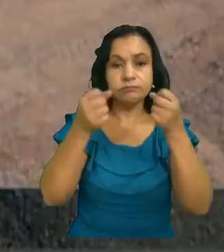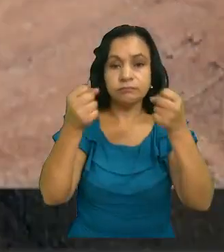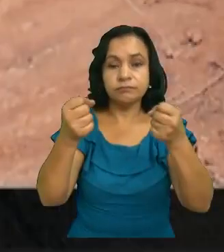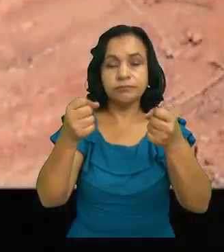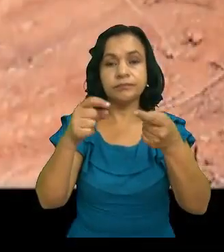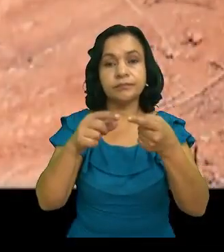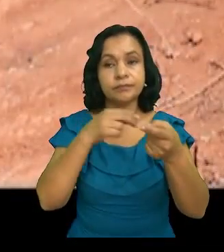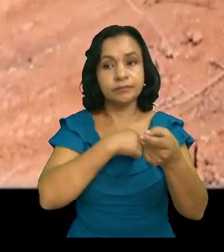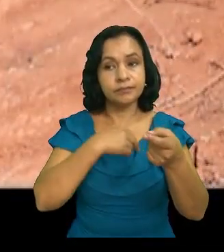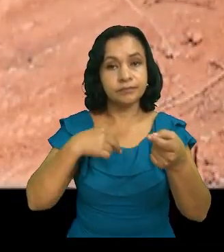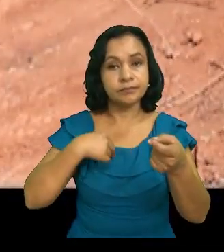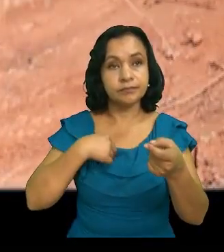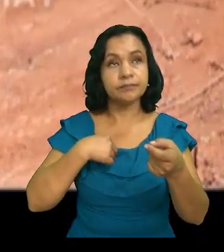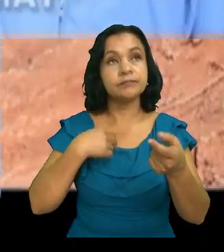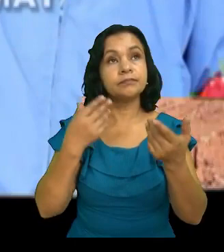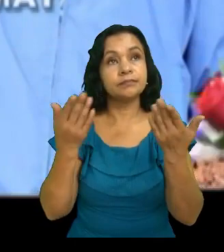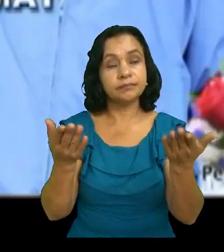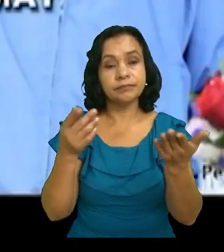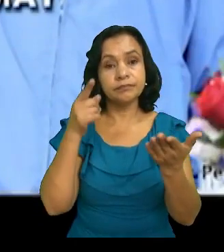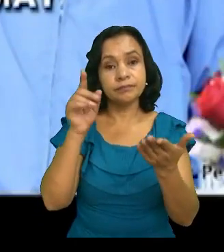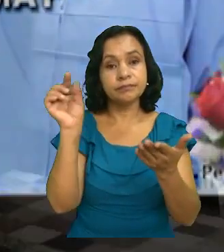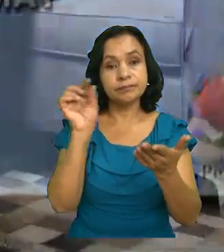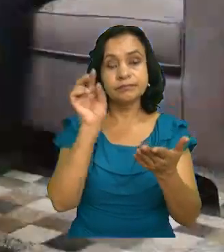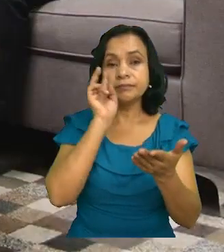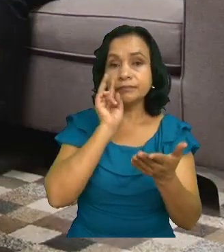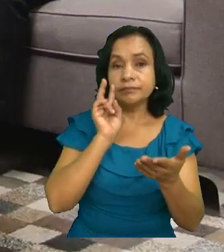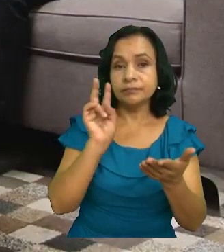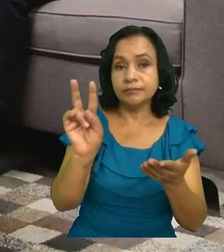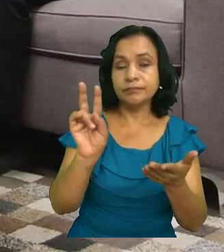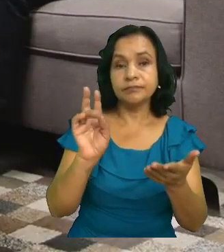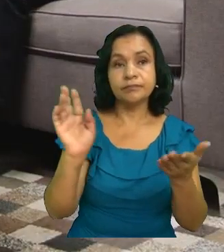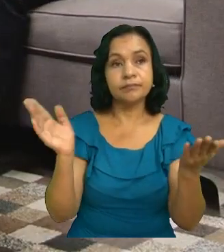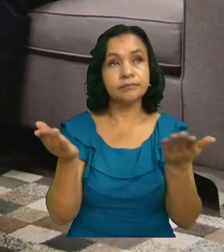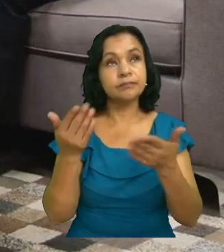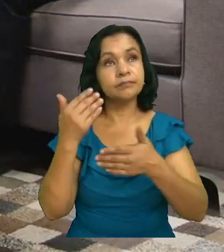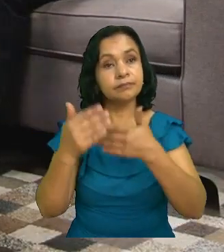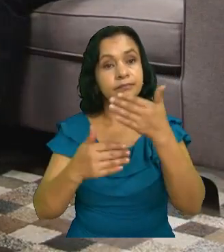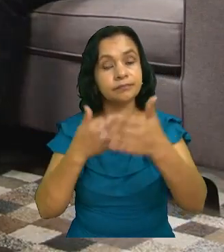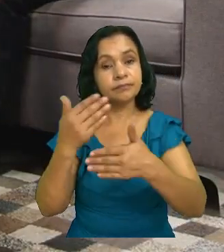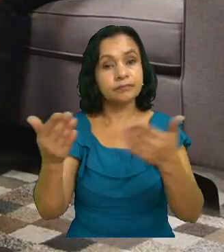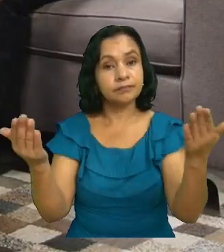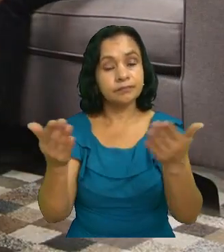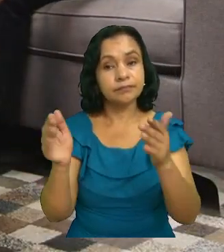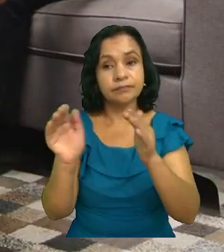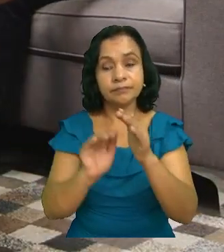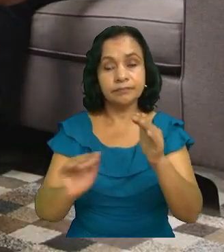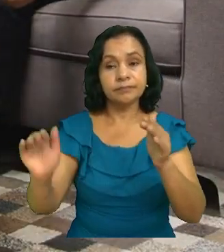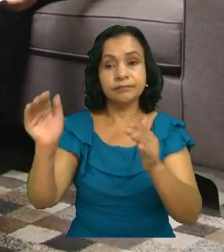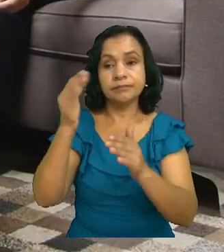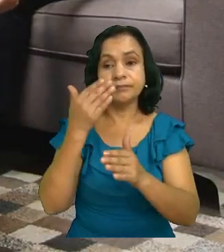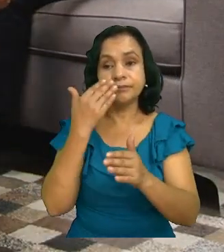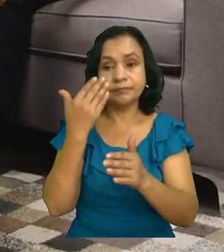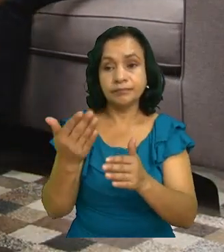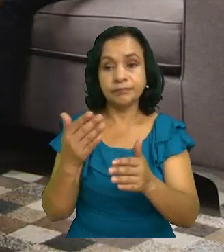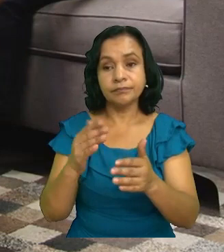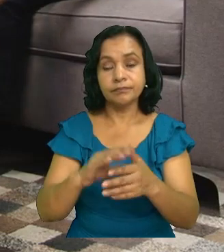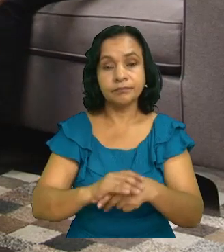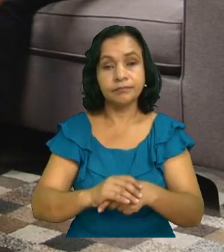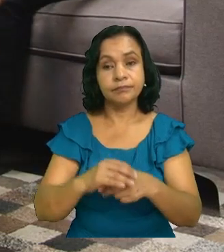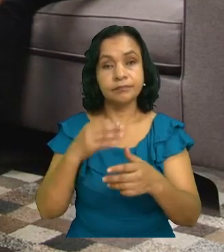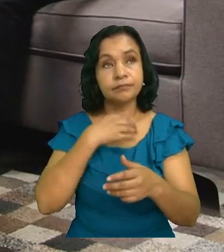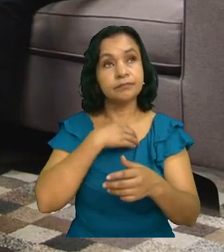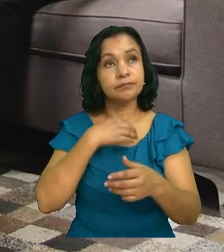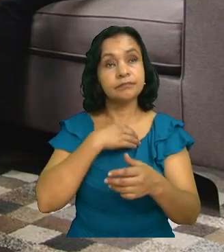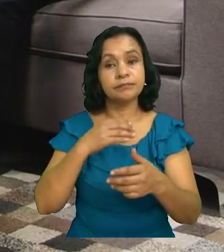también, digamos, en esas condiciones que se pueden apreciar ahí en la pantalla, avanzando muy, muy firmemente en sus